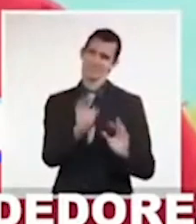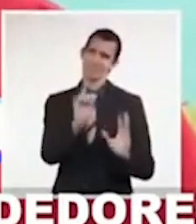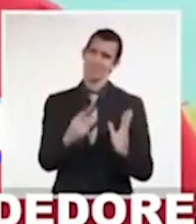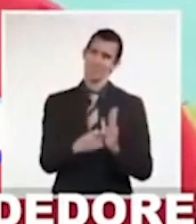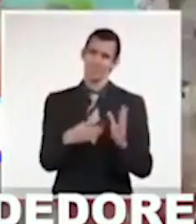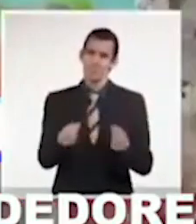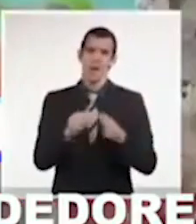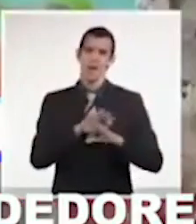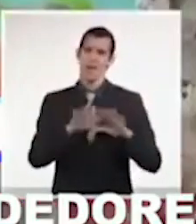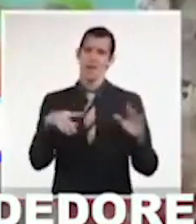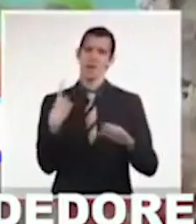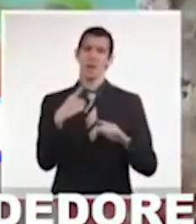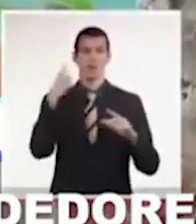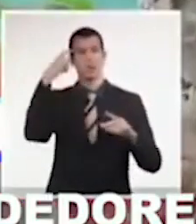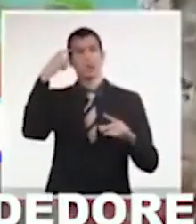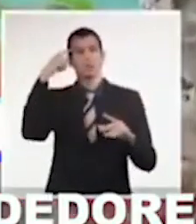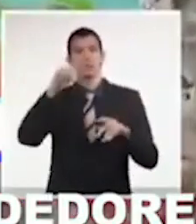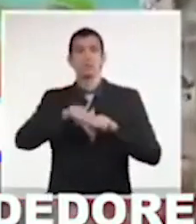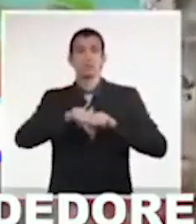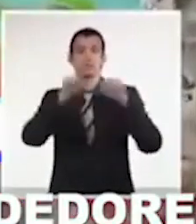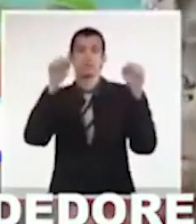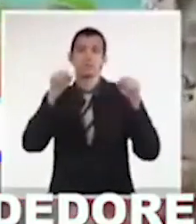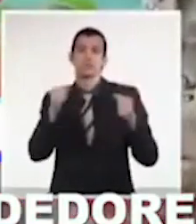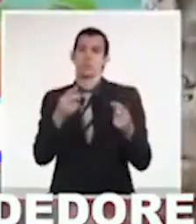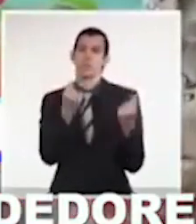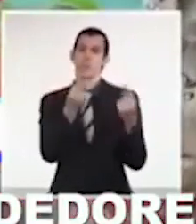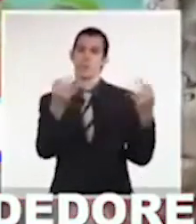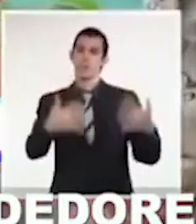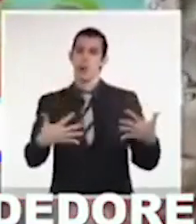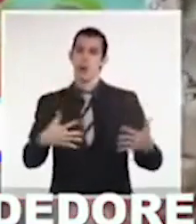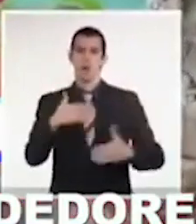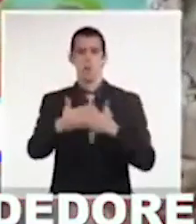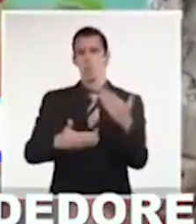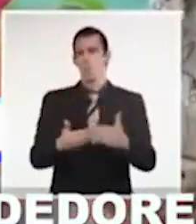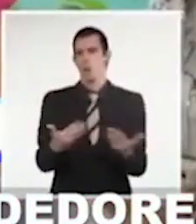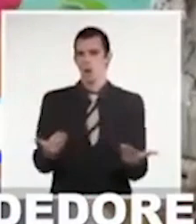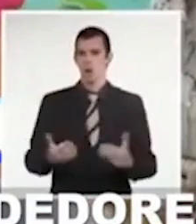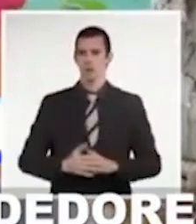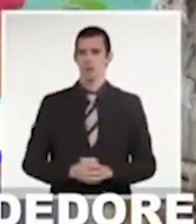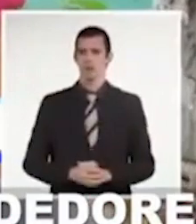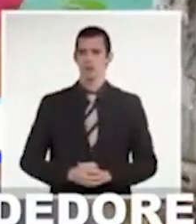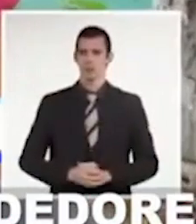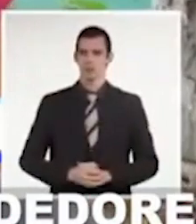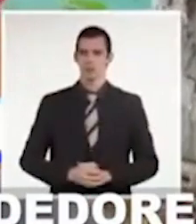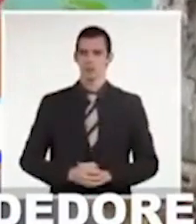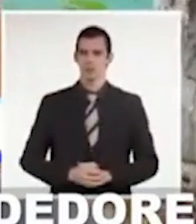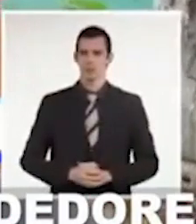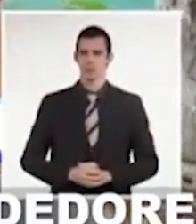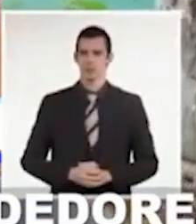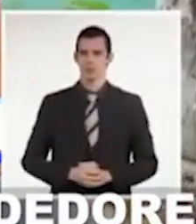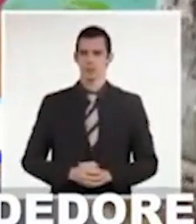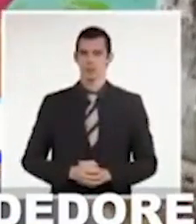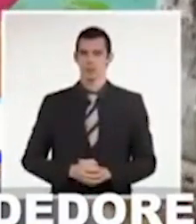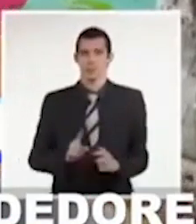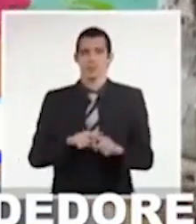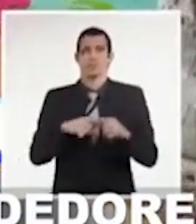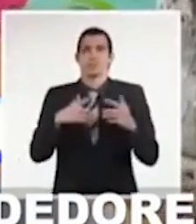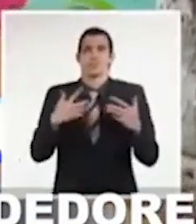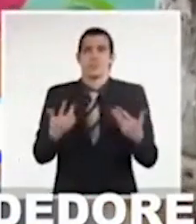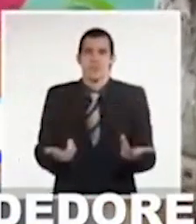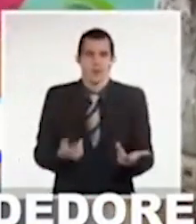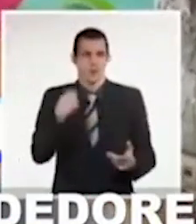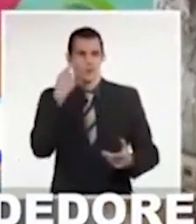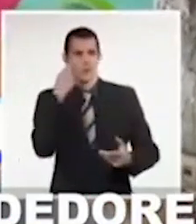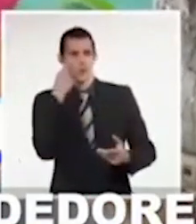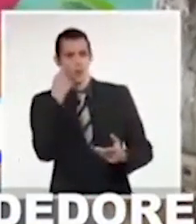cifras insospechadas. ¿Por qué los productos salen primero a la calle, al mercado negro, y en vez de salir como está establecido